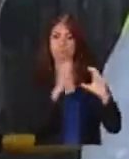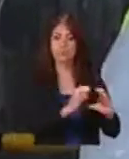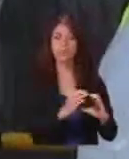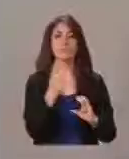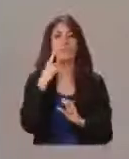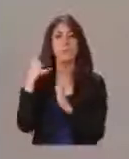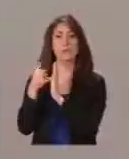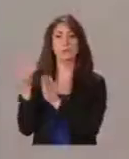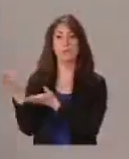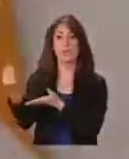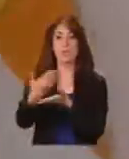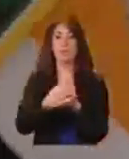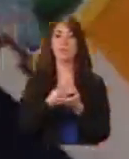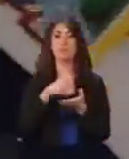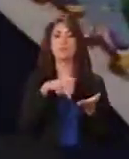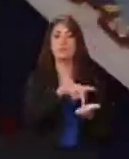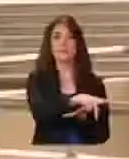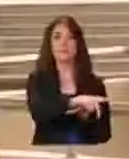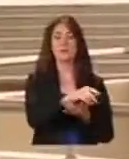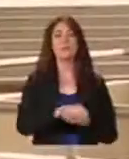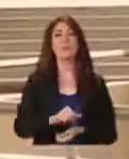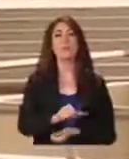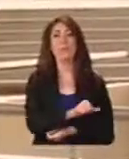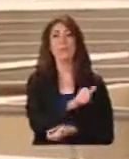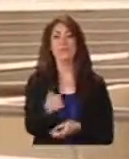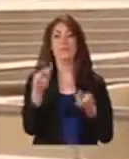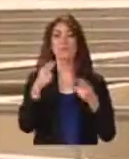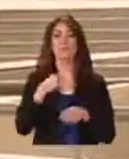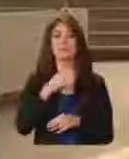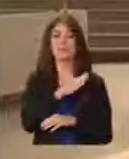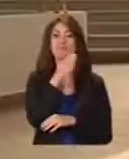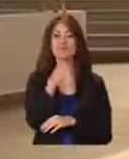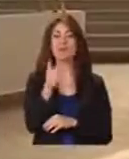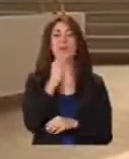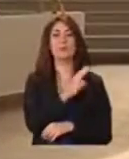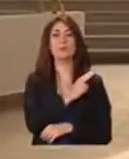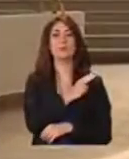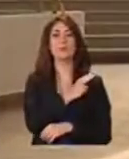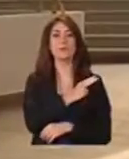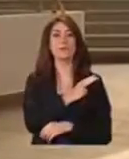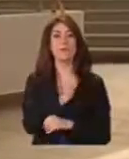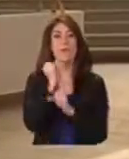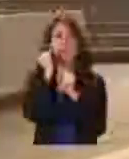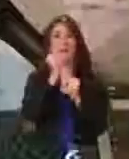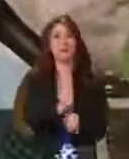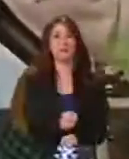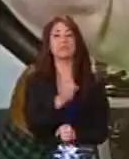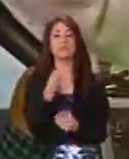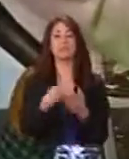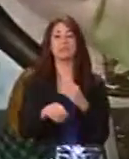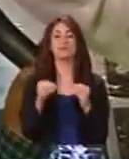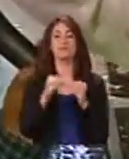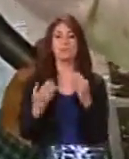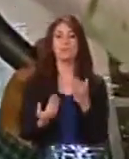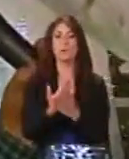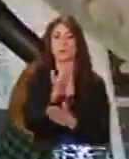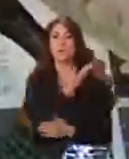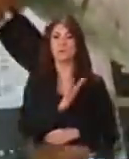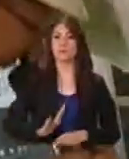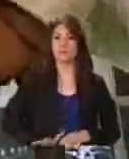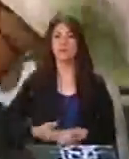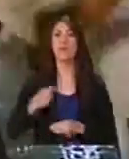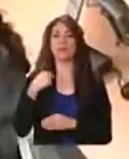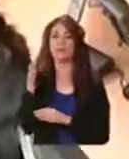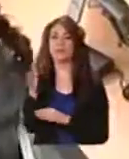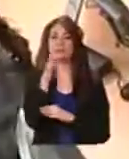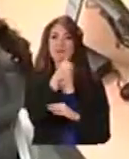mucho mejor. Luego Correa se desplazó hasta Tena, donde se avanza en la construcción de la Universidad Amazónica Iquiam. De este modo, el presidente cumplió su agenda en